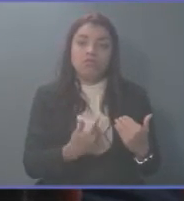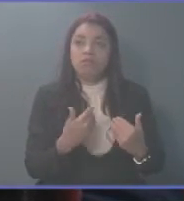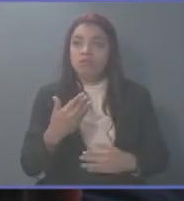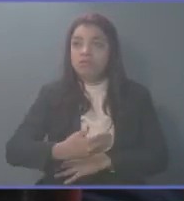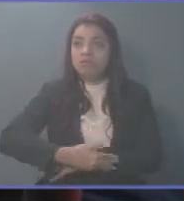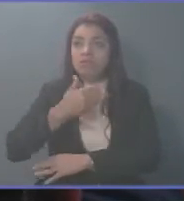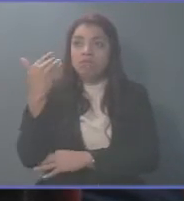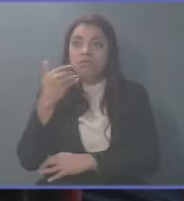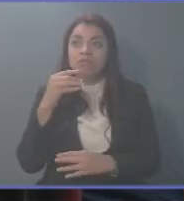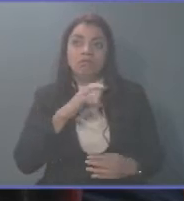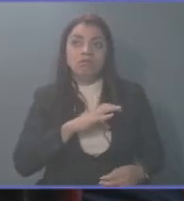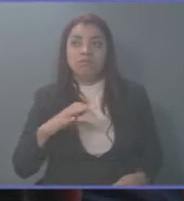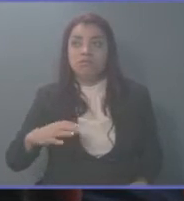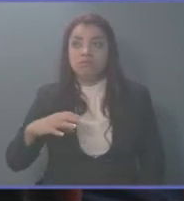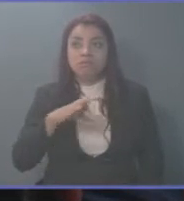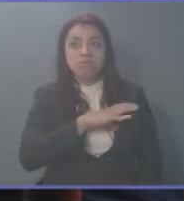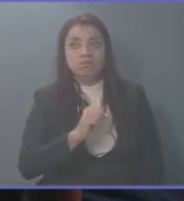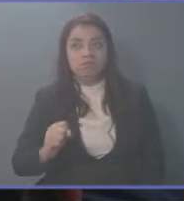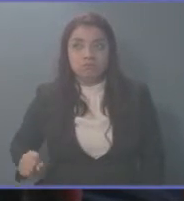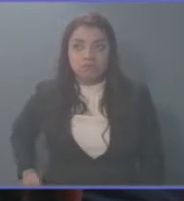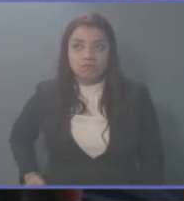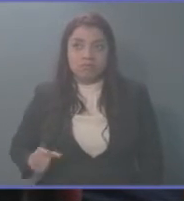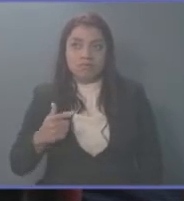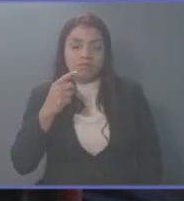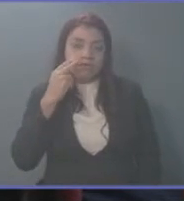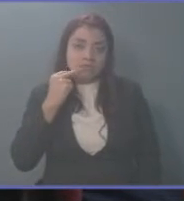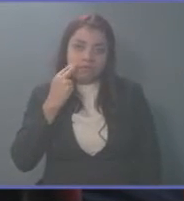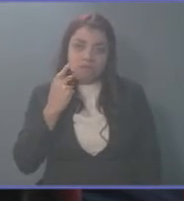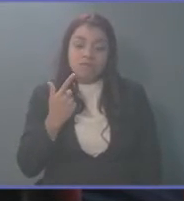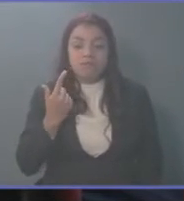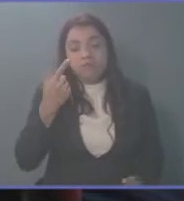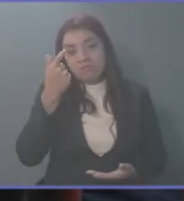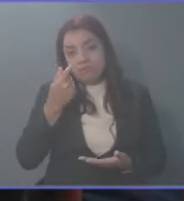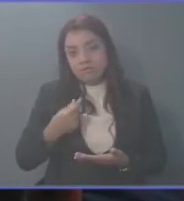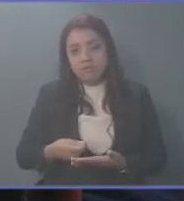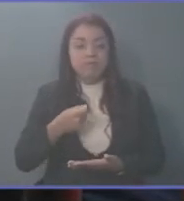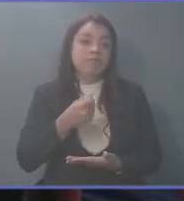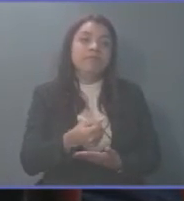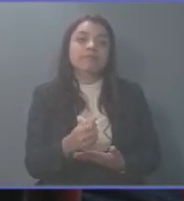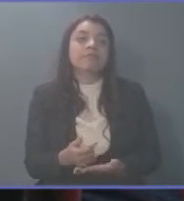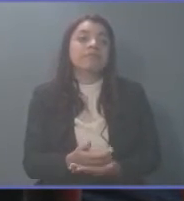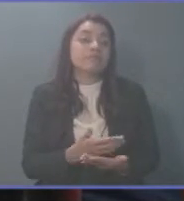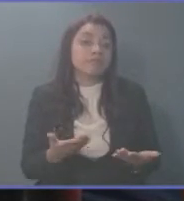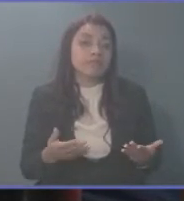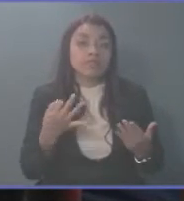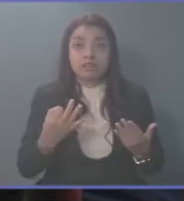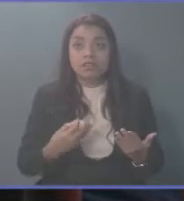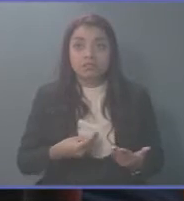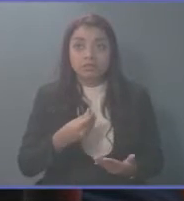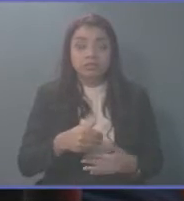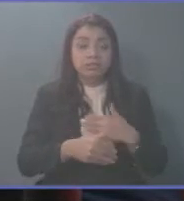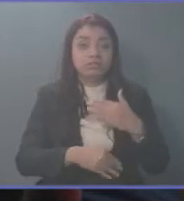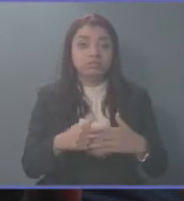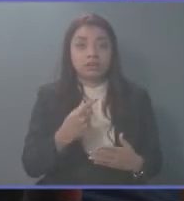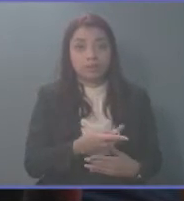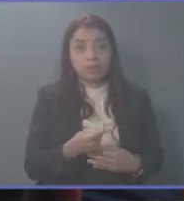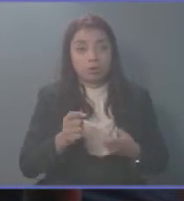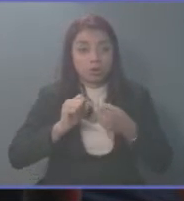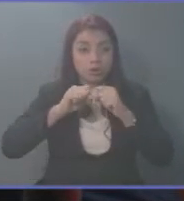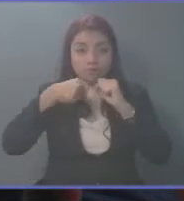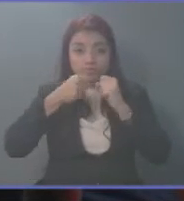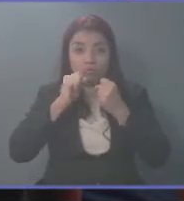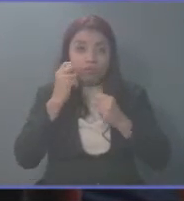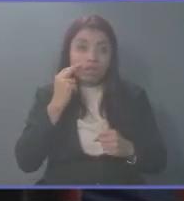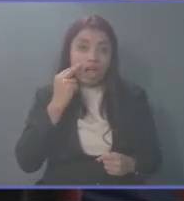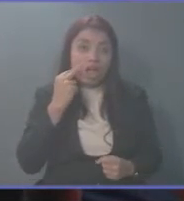Consejo Salvadoreño a la agroindustria azucarera será financiado con una contribución que deberán aportar los productores de caña y las